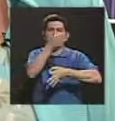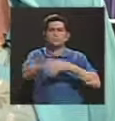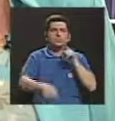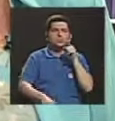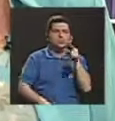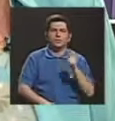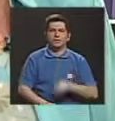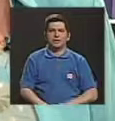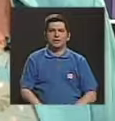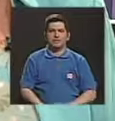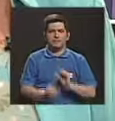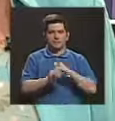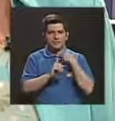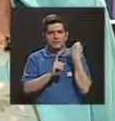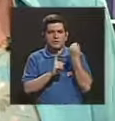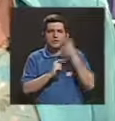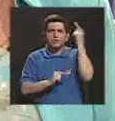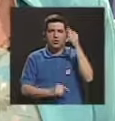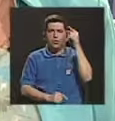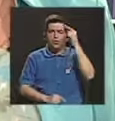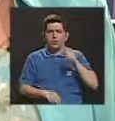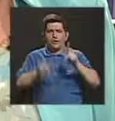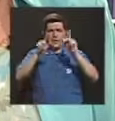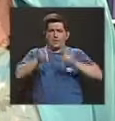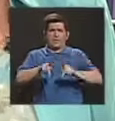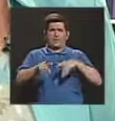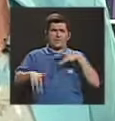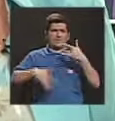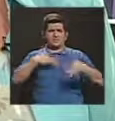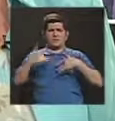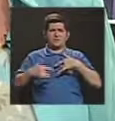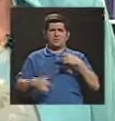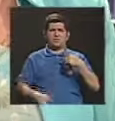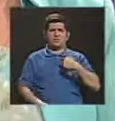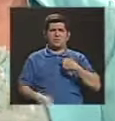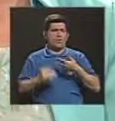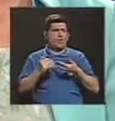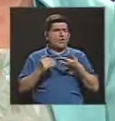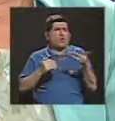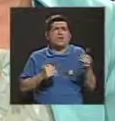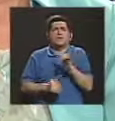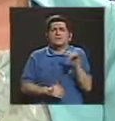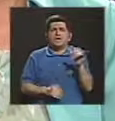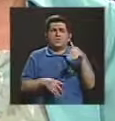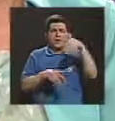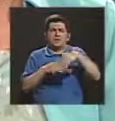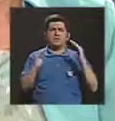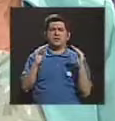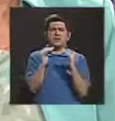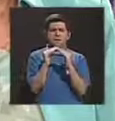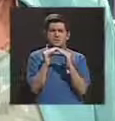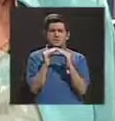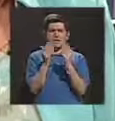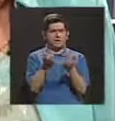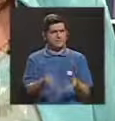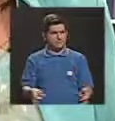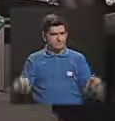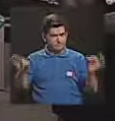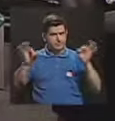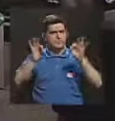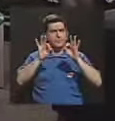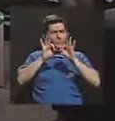entonces eso hace que lógicamente él se sienta que es una cosa, que es un objeto en la casa. Entonces es muy importante